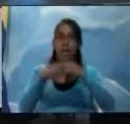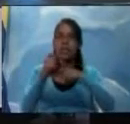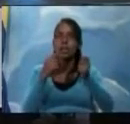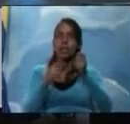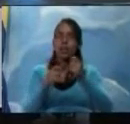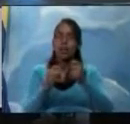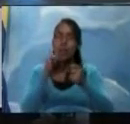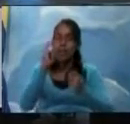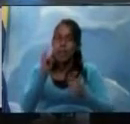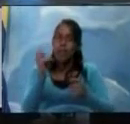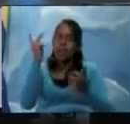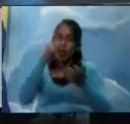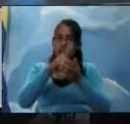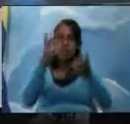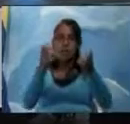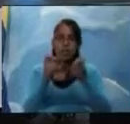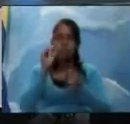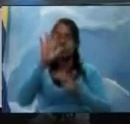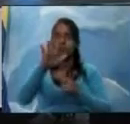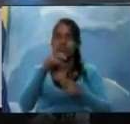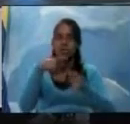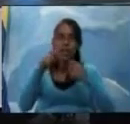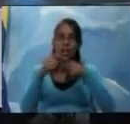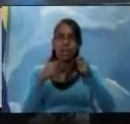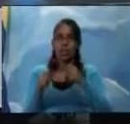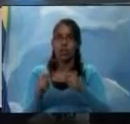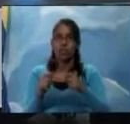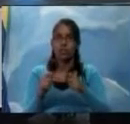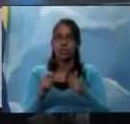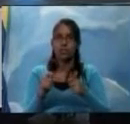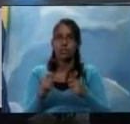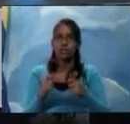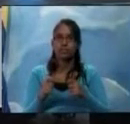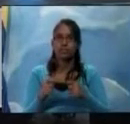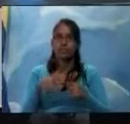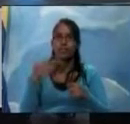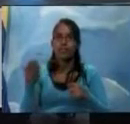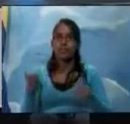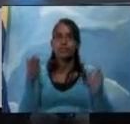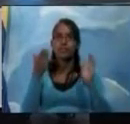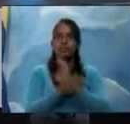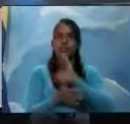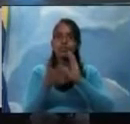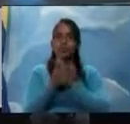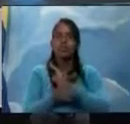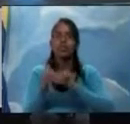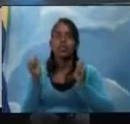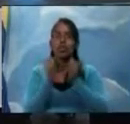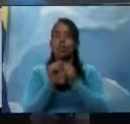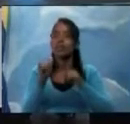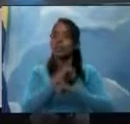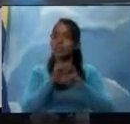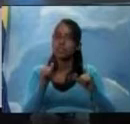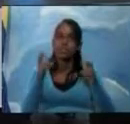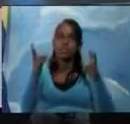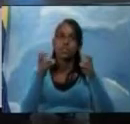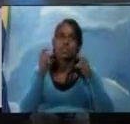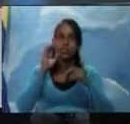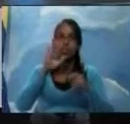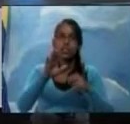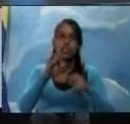Y llegando el que había recibido 5 talentos. ¿Qué pasó con el que había